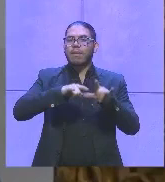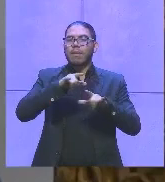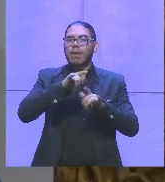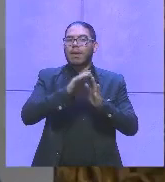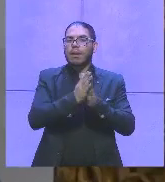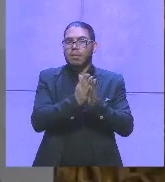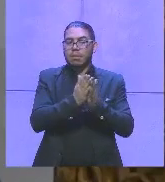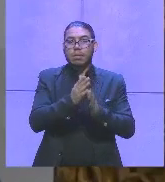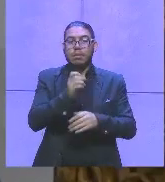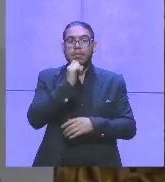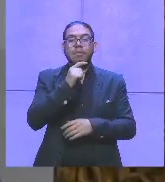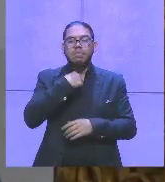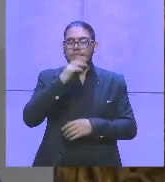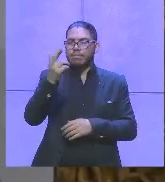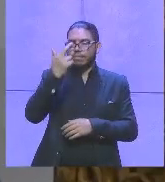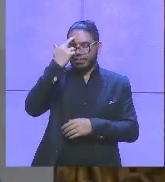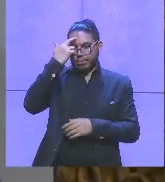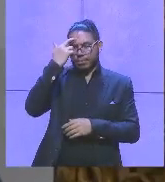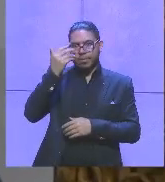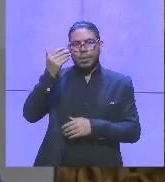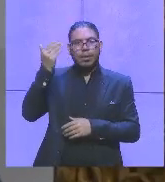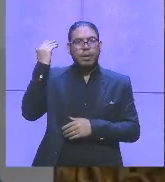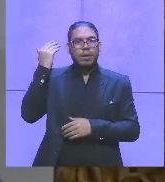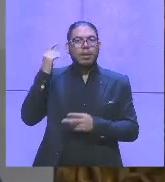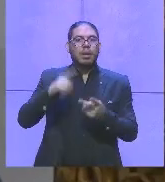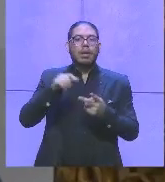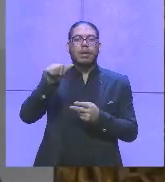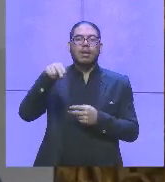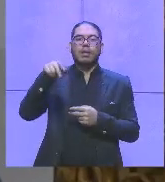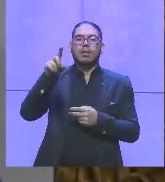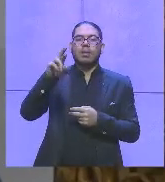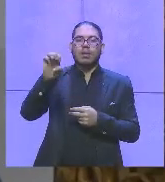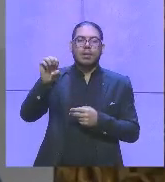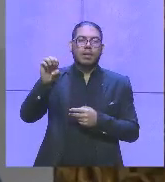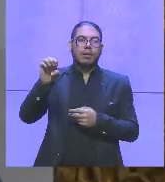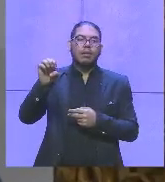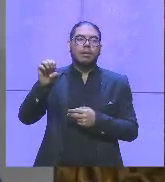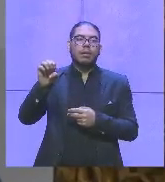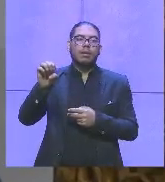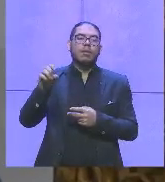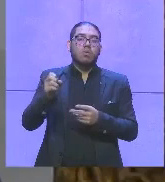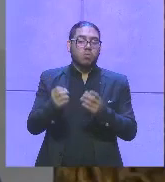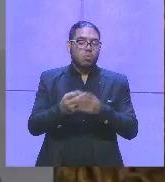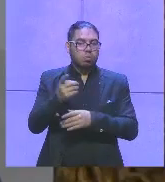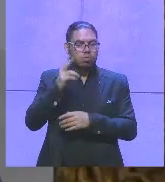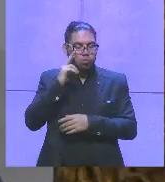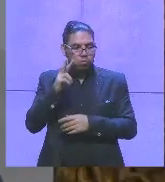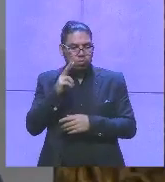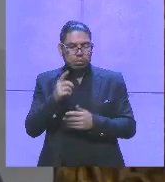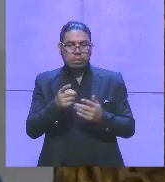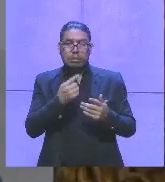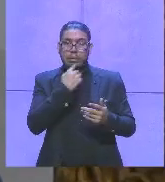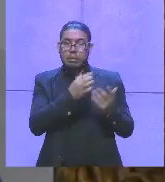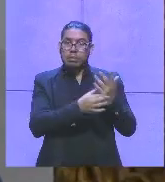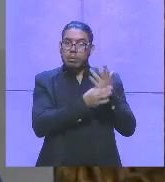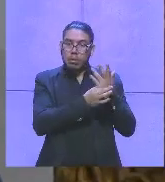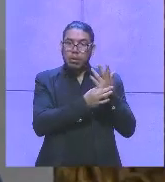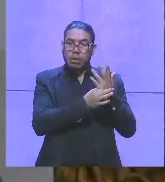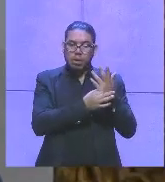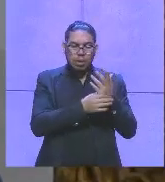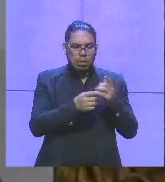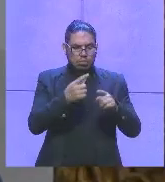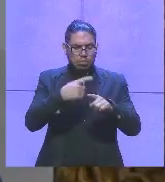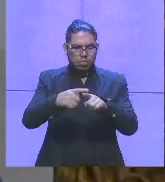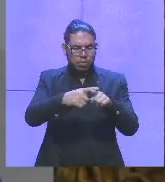pues recordar a André Gide, Nobel de la Literatura, que señalaba que ante ciertos libros uno se